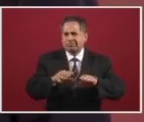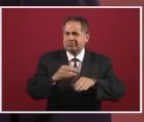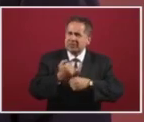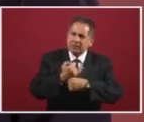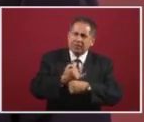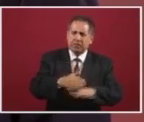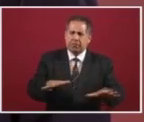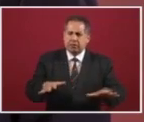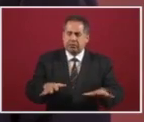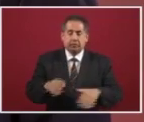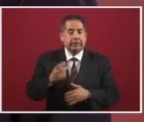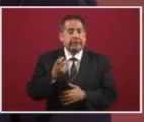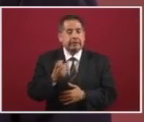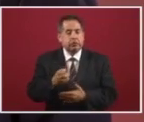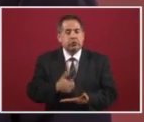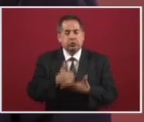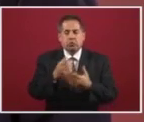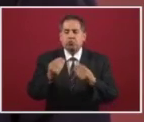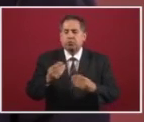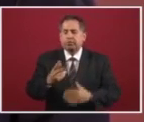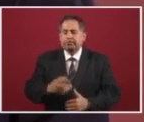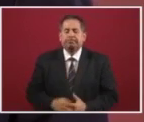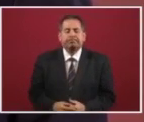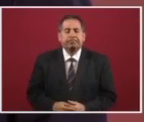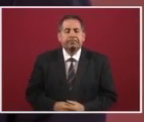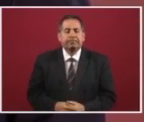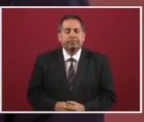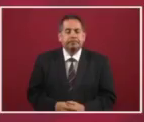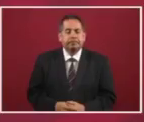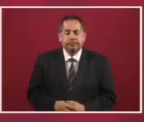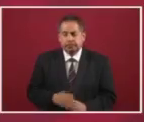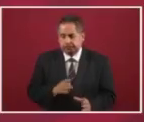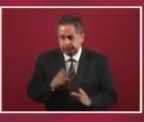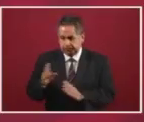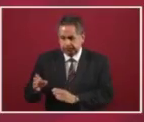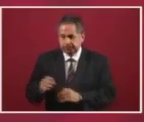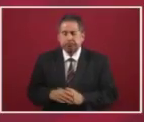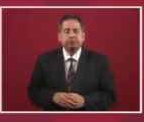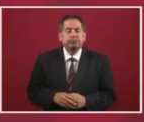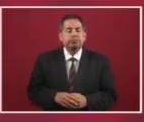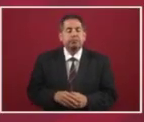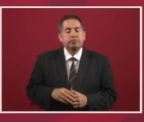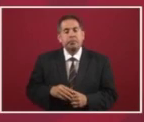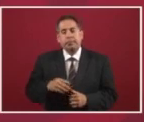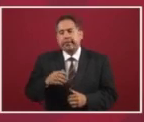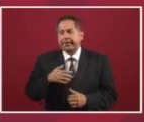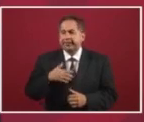Todo esto va a ayudar mucho. Lo otro que queremos